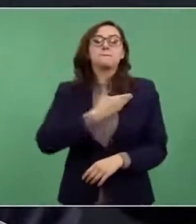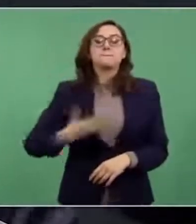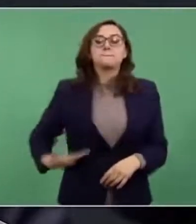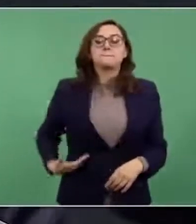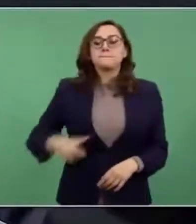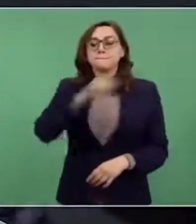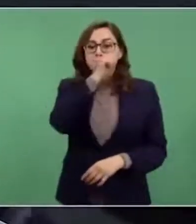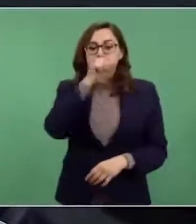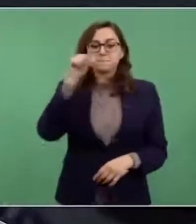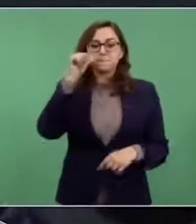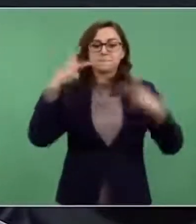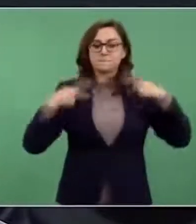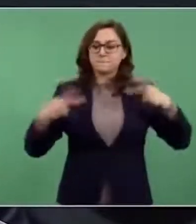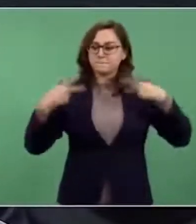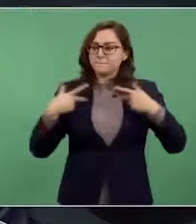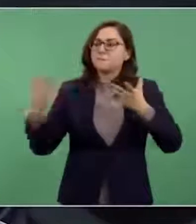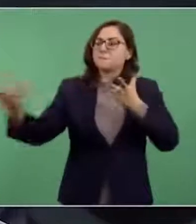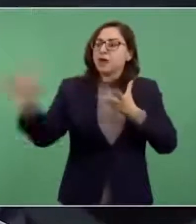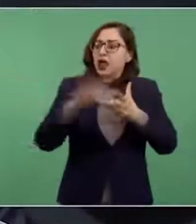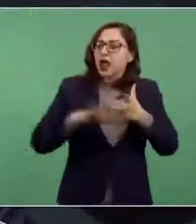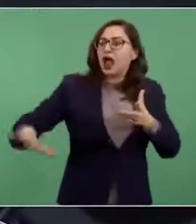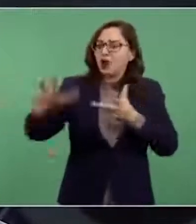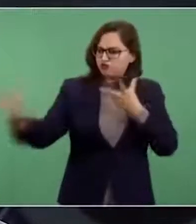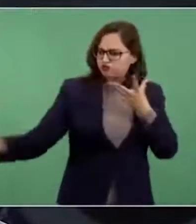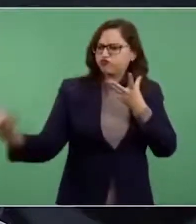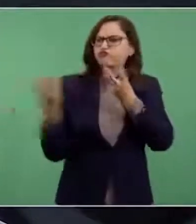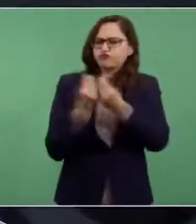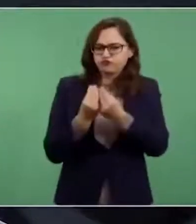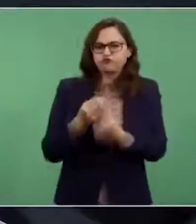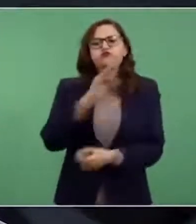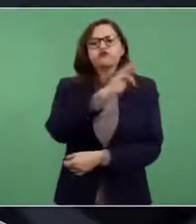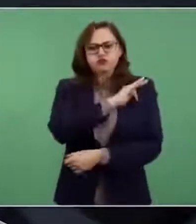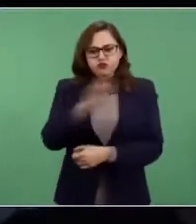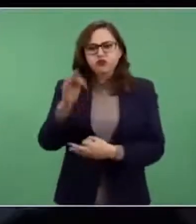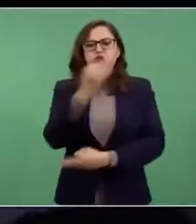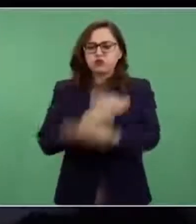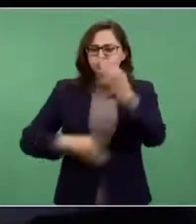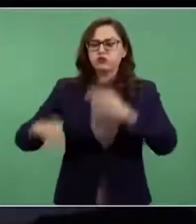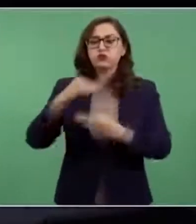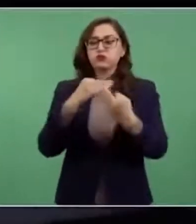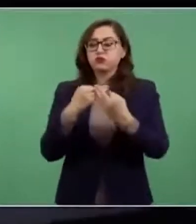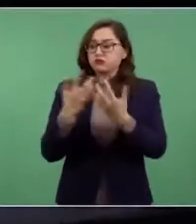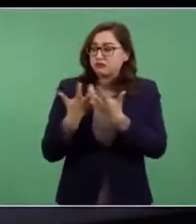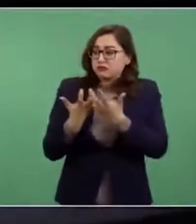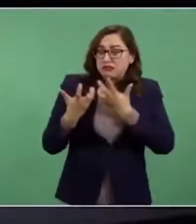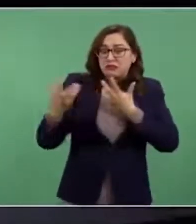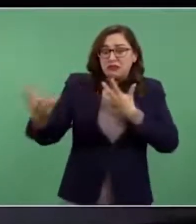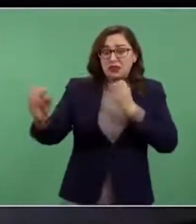el pueblo todo, sin el pueblo nada.